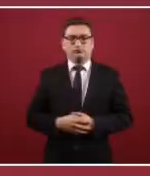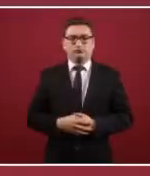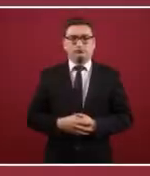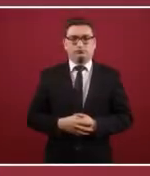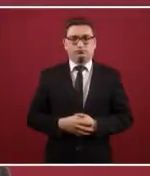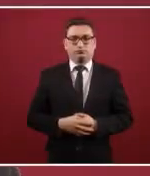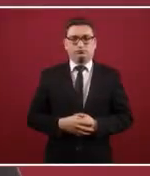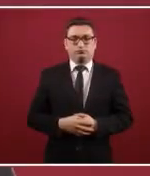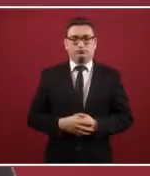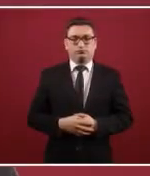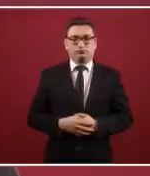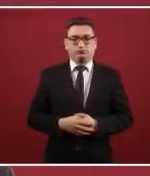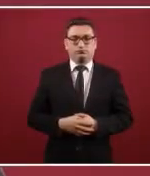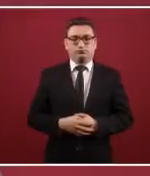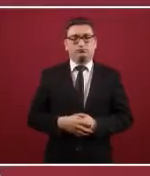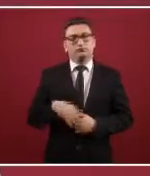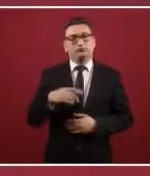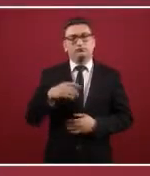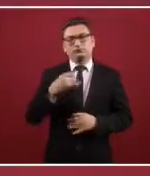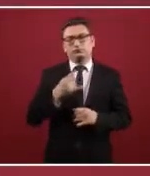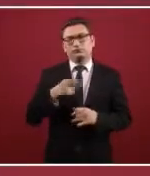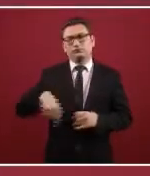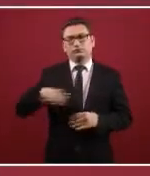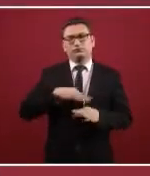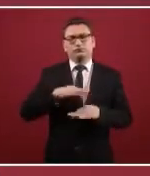estaba más informado.